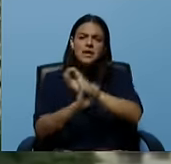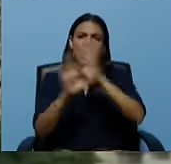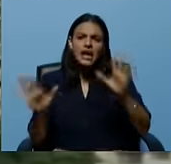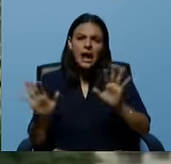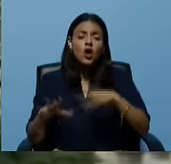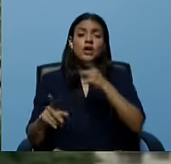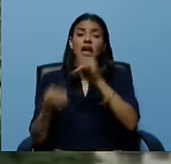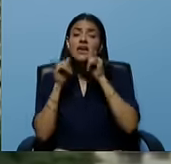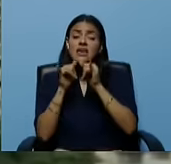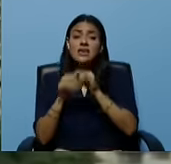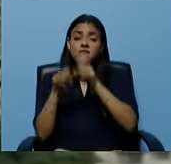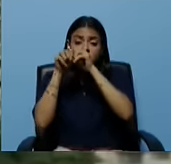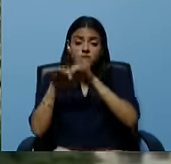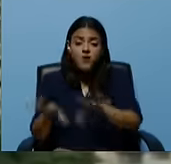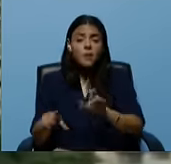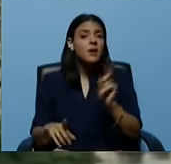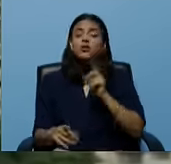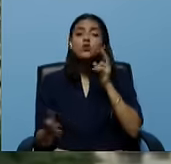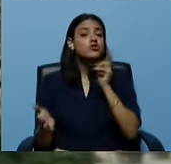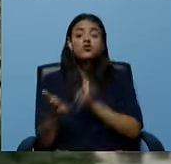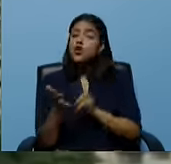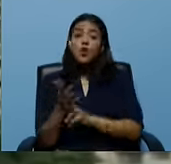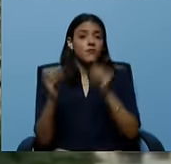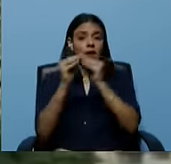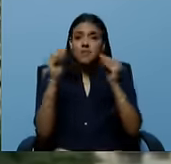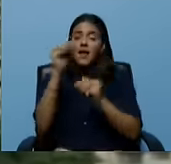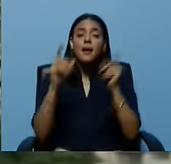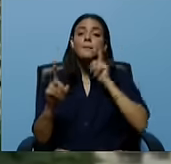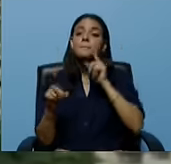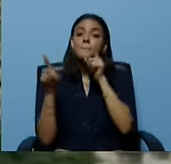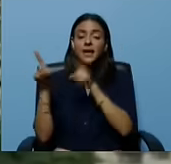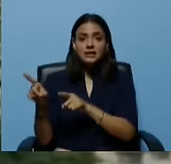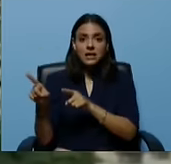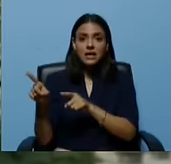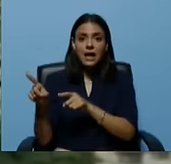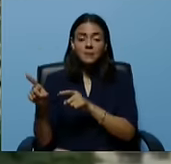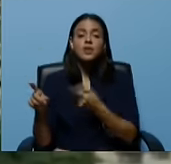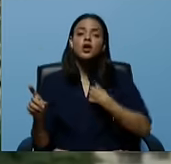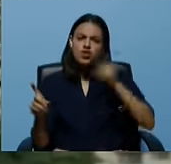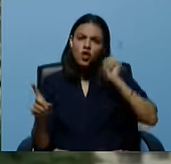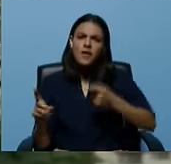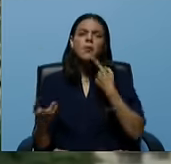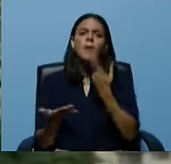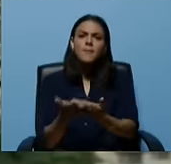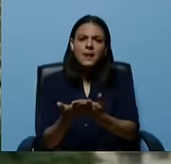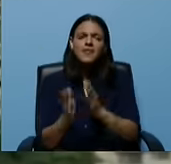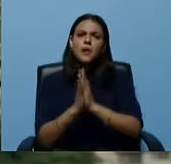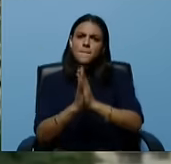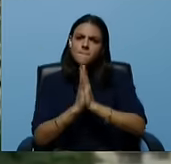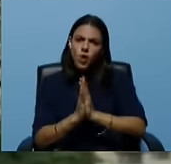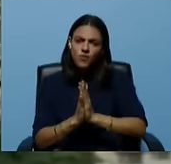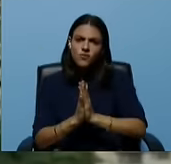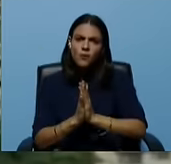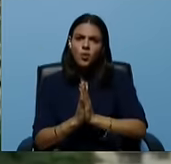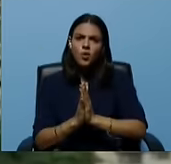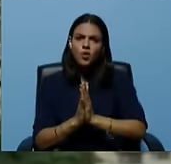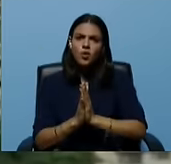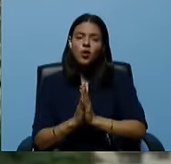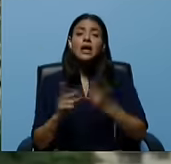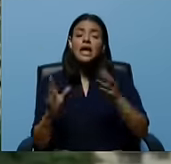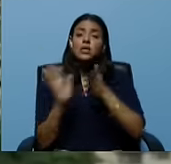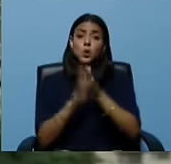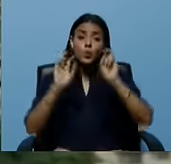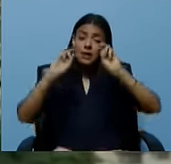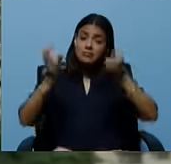esa información no se corresponde por la verdad, con la verdad. Debo pedir, por favor, que en este tema